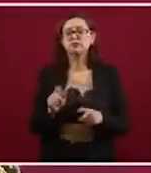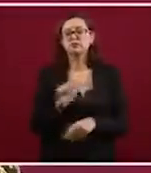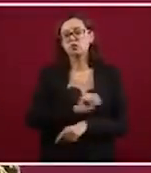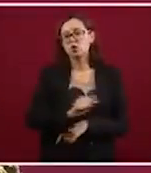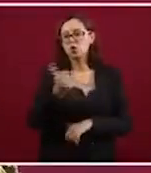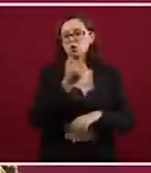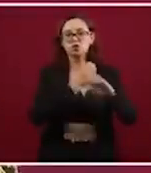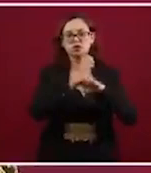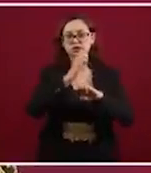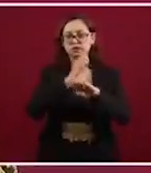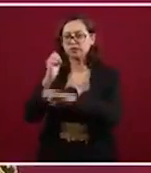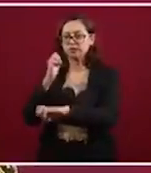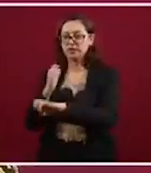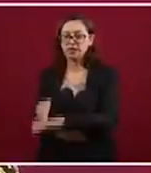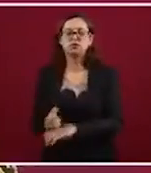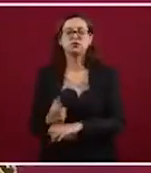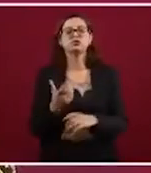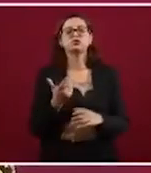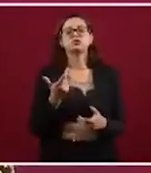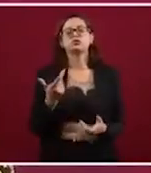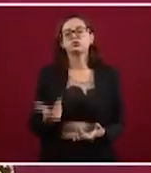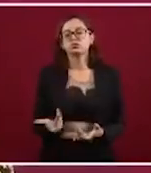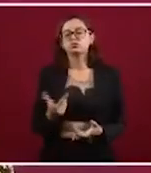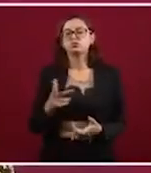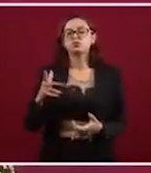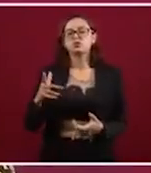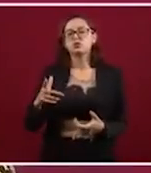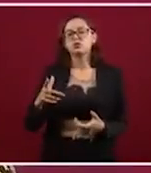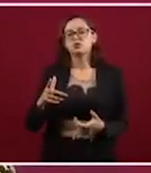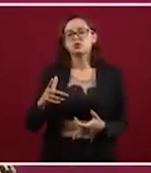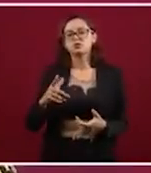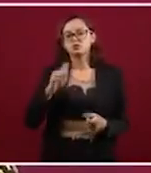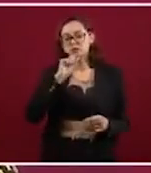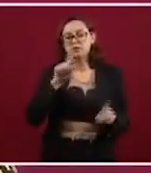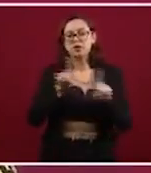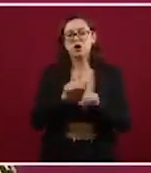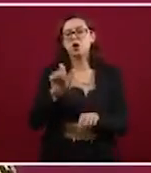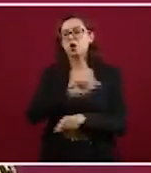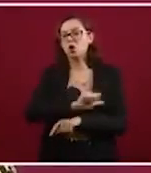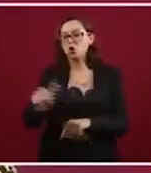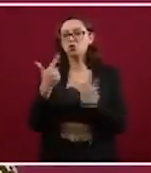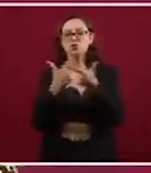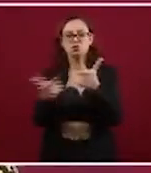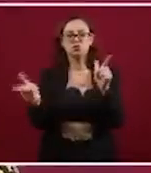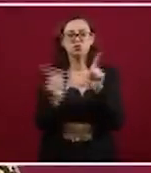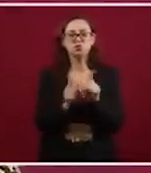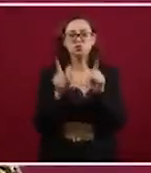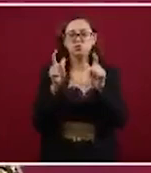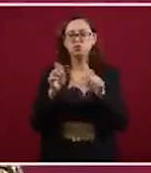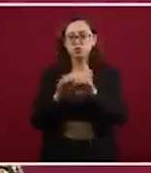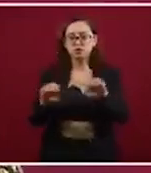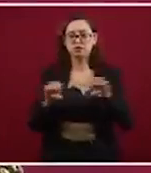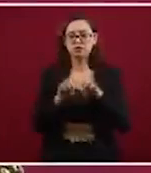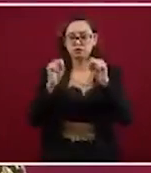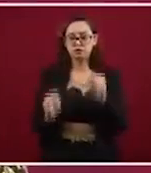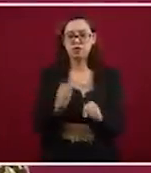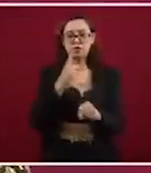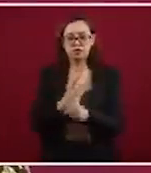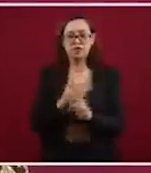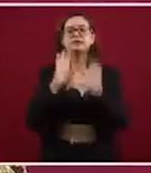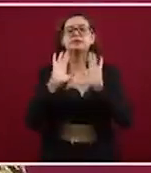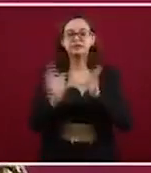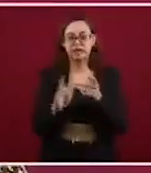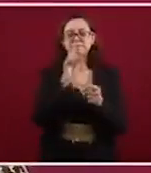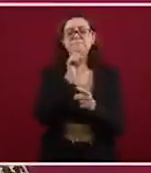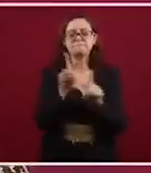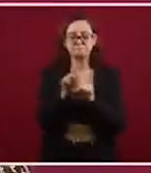entidades o dependencias del Gabinete de Seguridad también están poniendo efectivos para poder